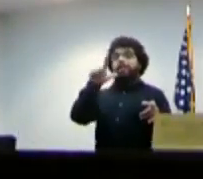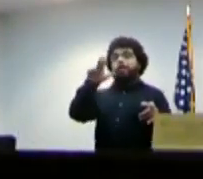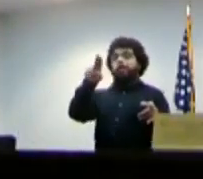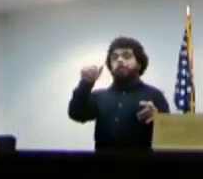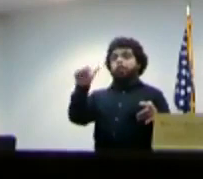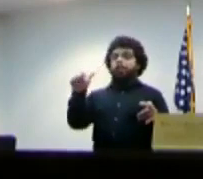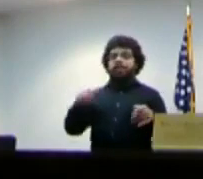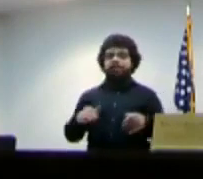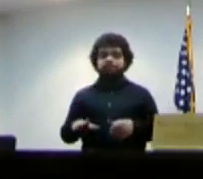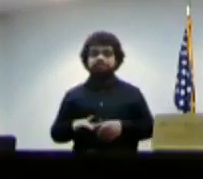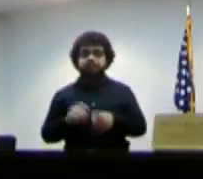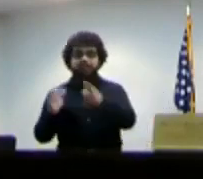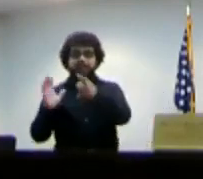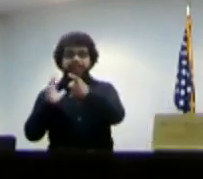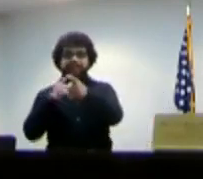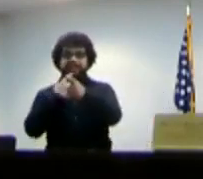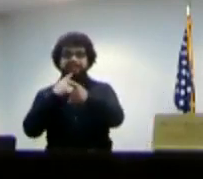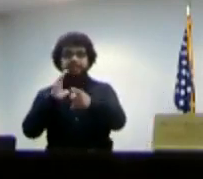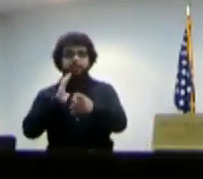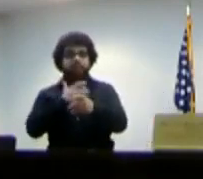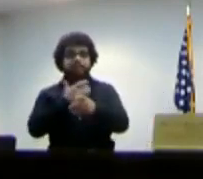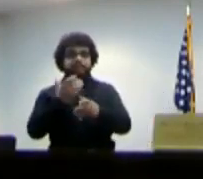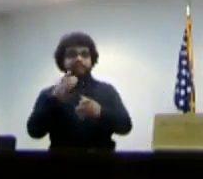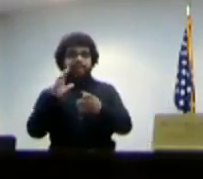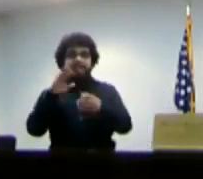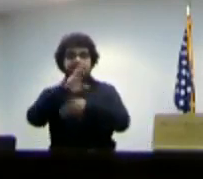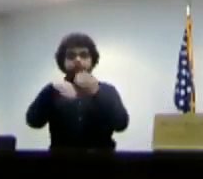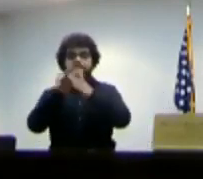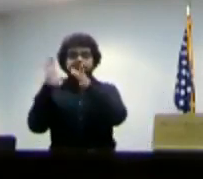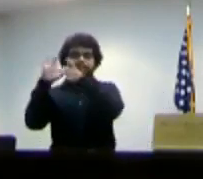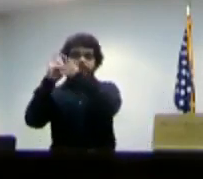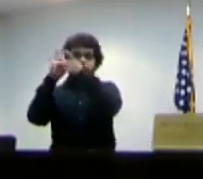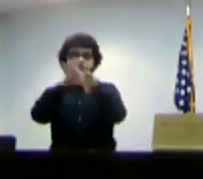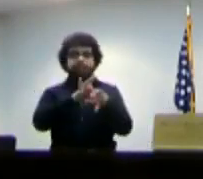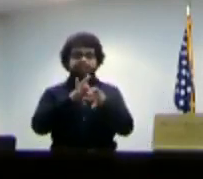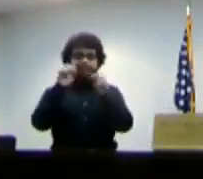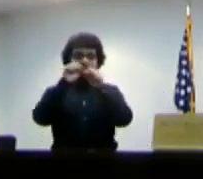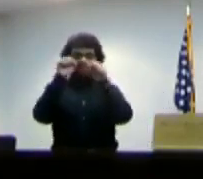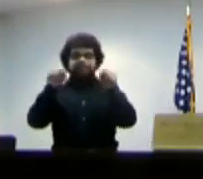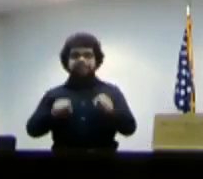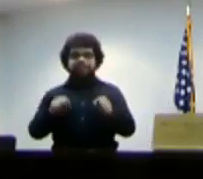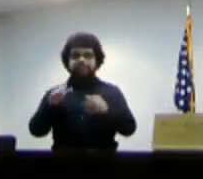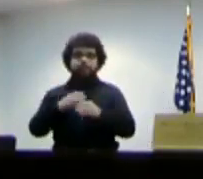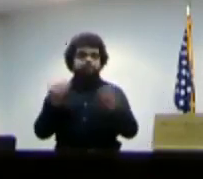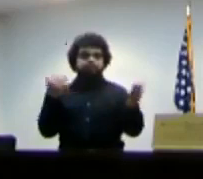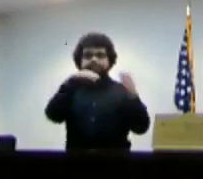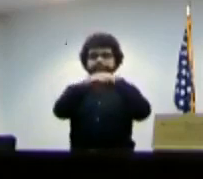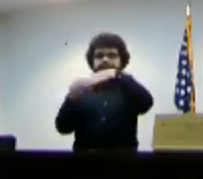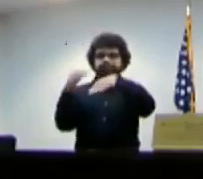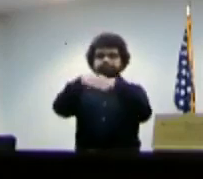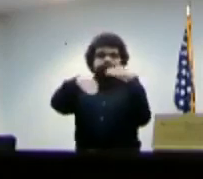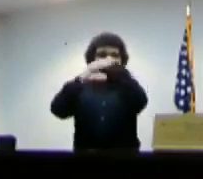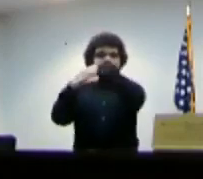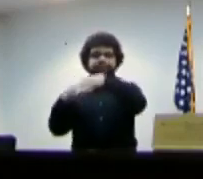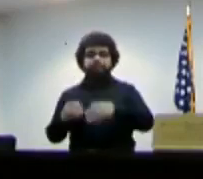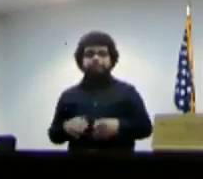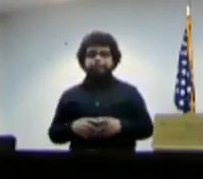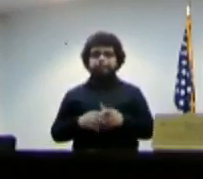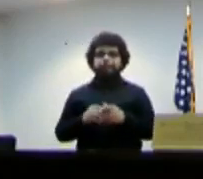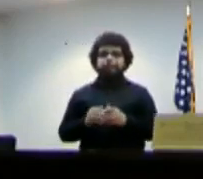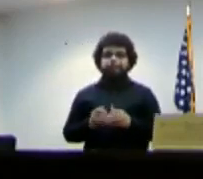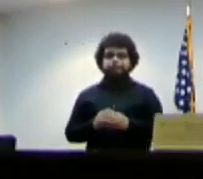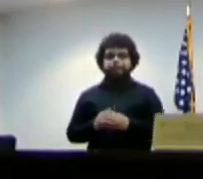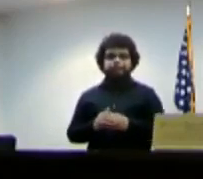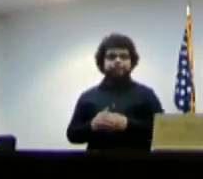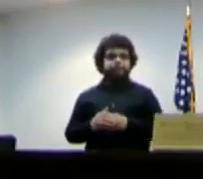están conectadas todas al sistema de transmisión. El problema es que ellos cualquier no tienen acceso al centro de operaciones, tampoco. Esa